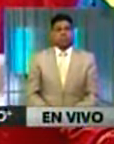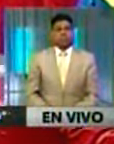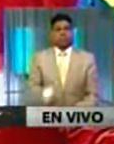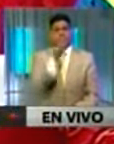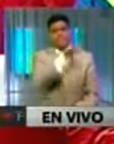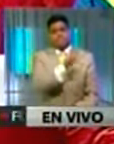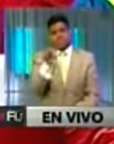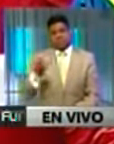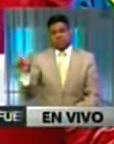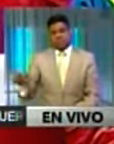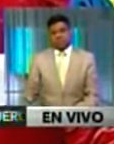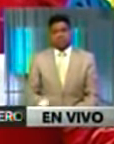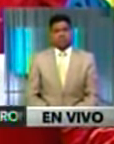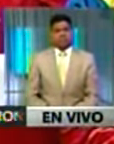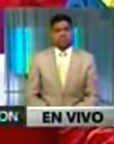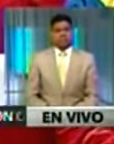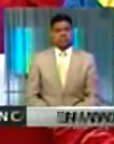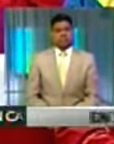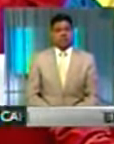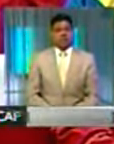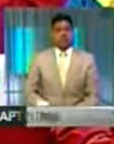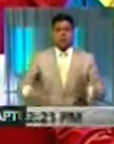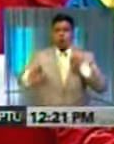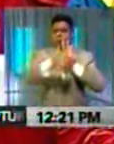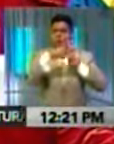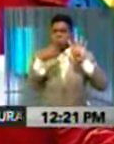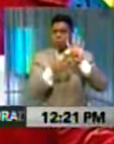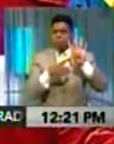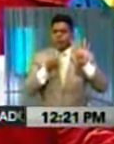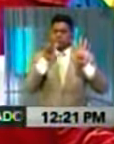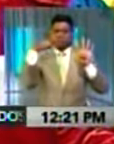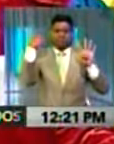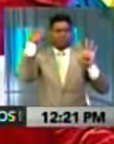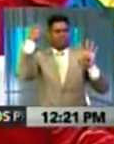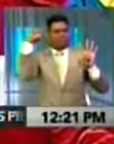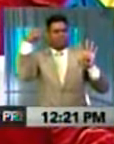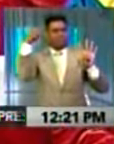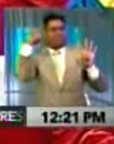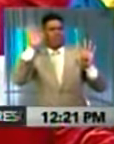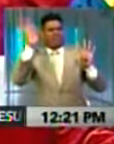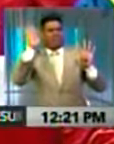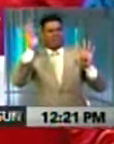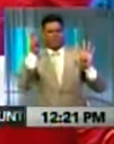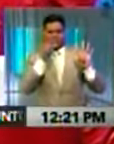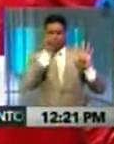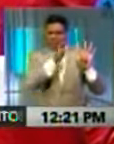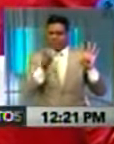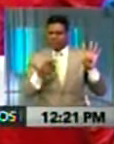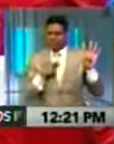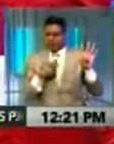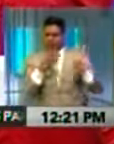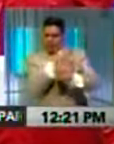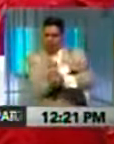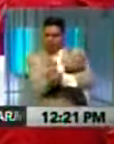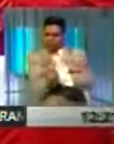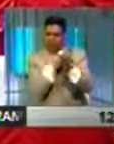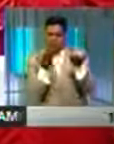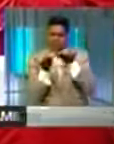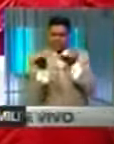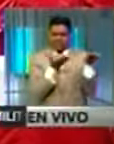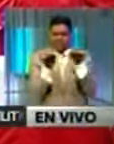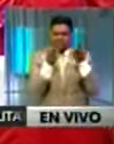ciudadanos. Cuatro locos ambiciosos, serviles del imperialismo, no pueden